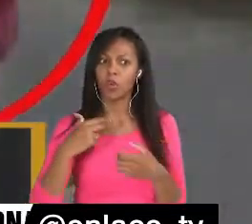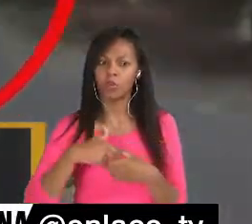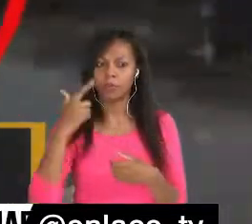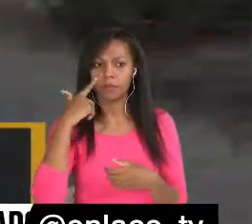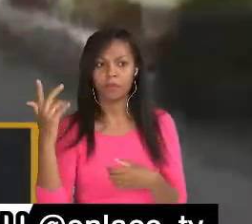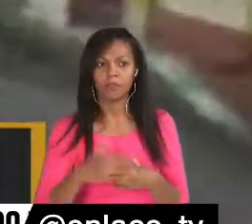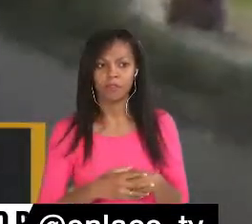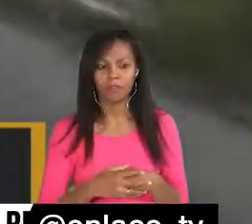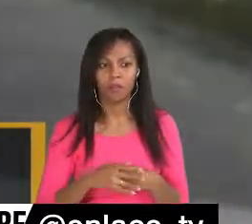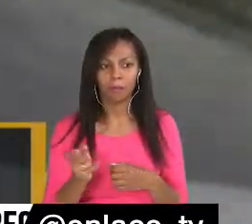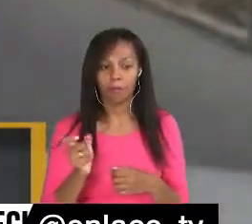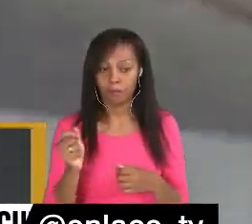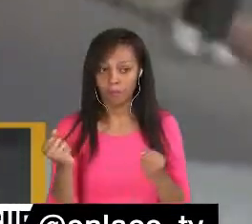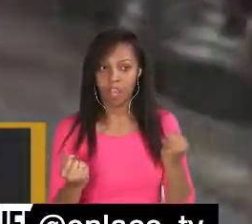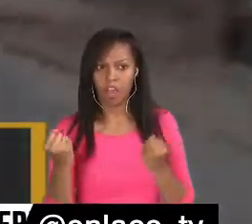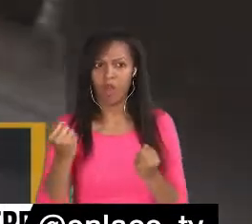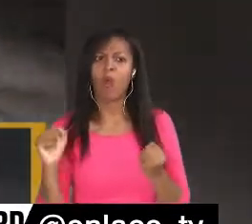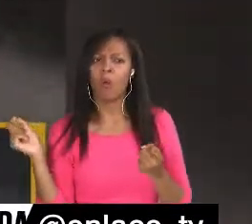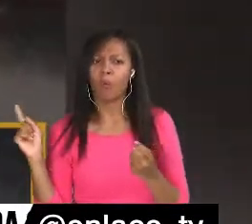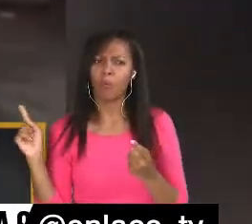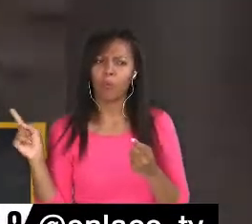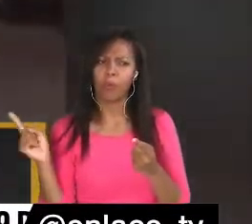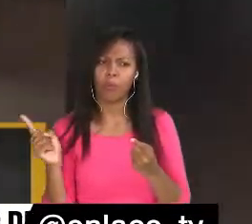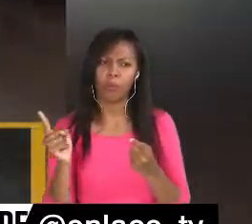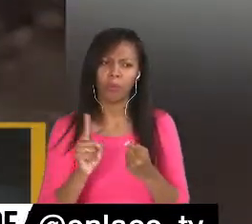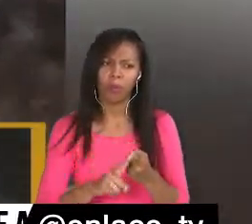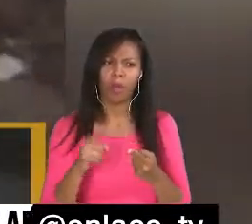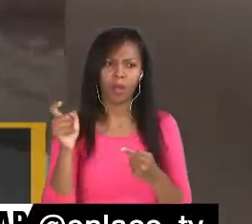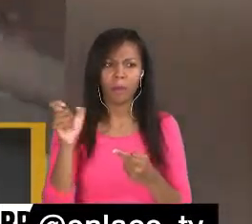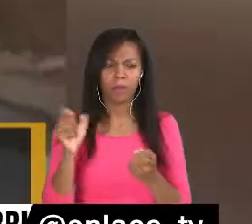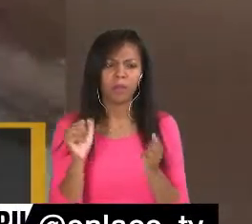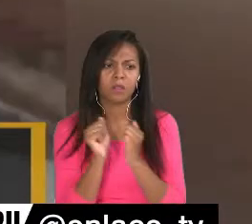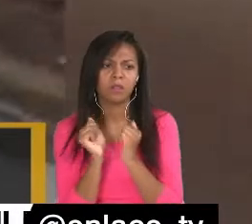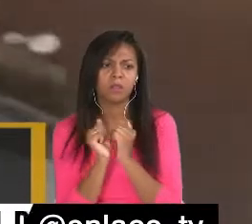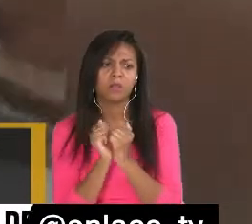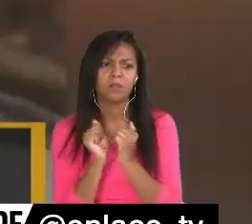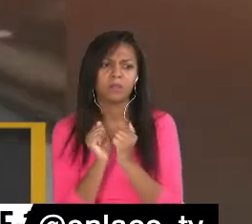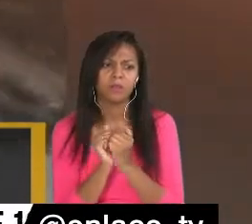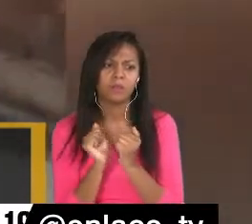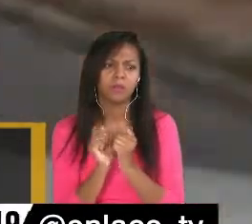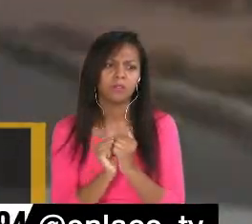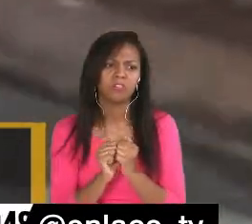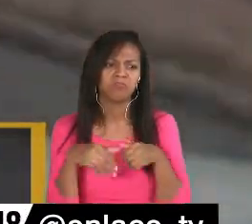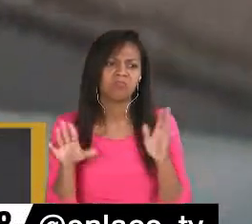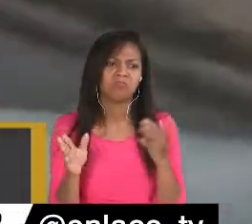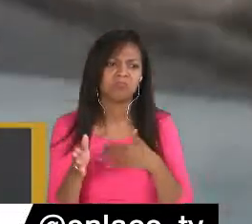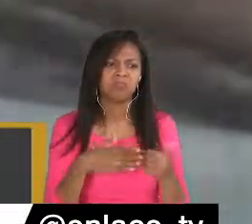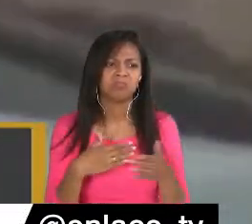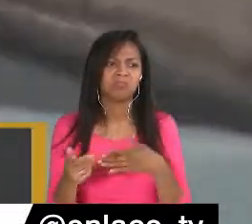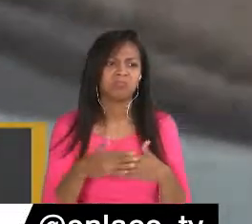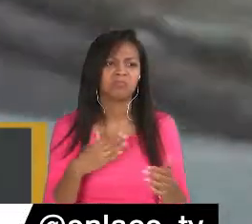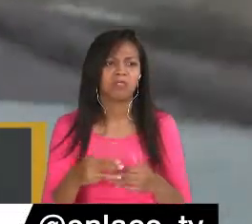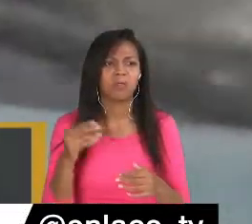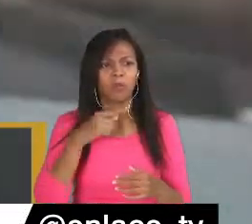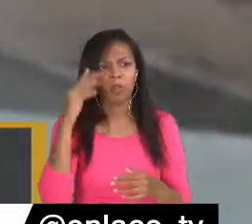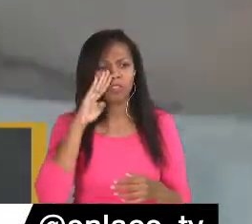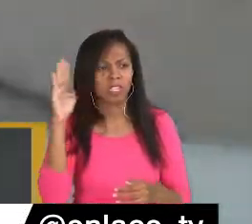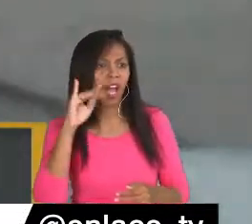de carga pesada recorre gran parte de la ciudad con este pasajero, exponiendo su vida sin que ninguna autoridad se percate de